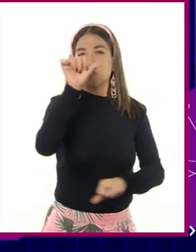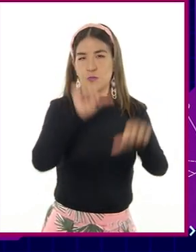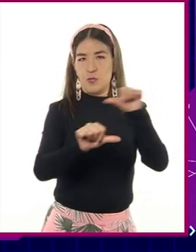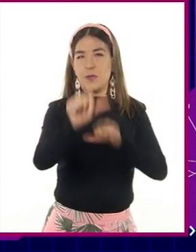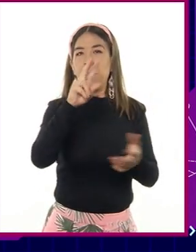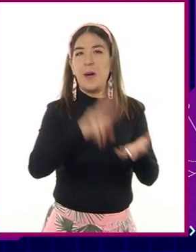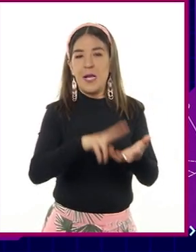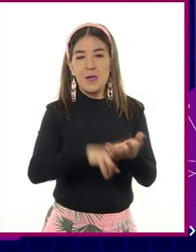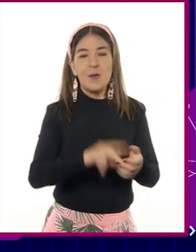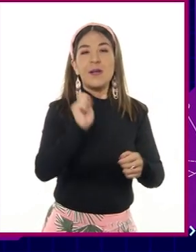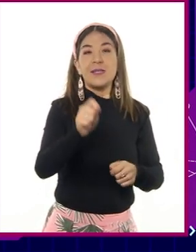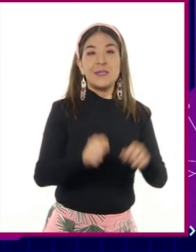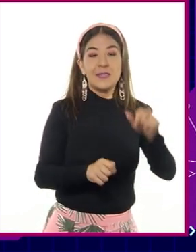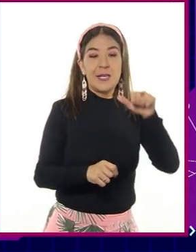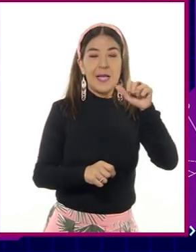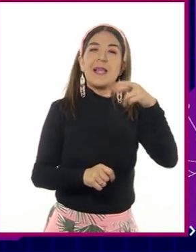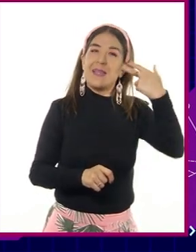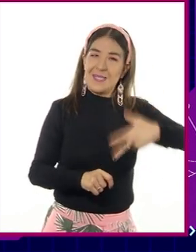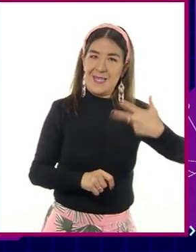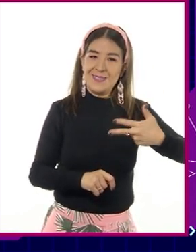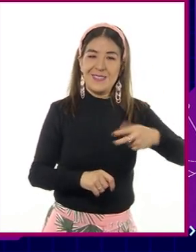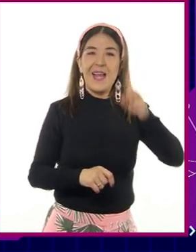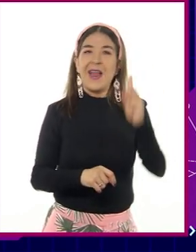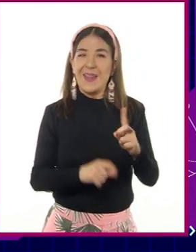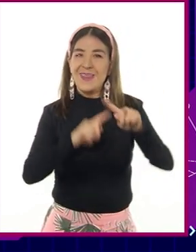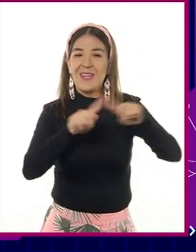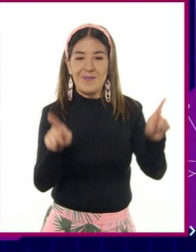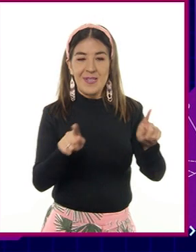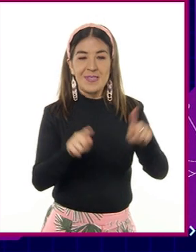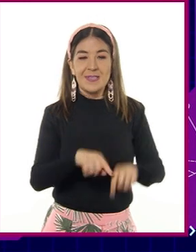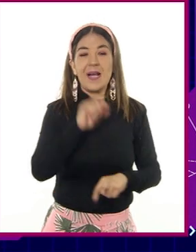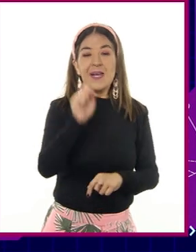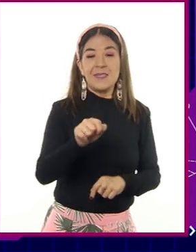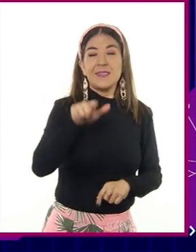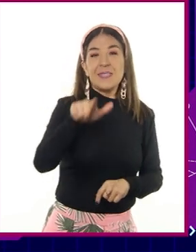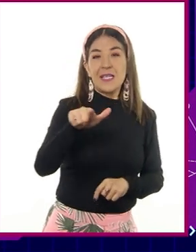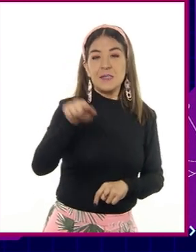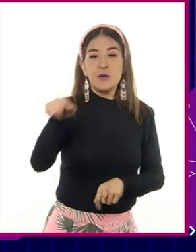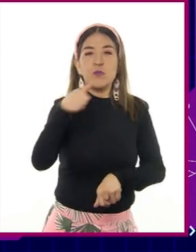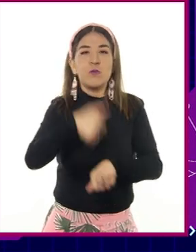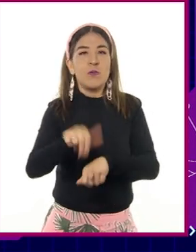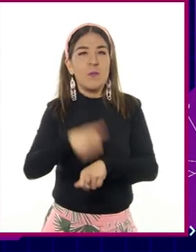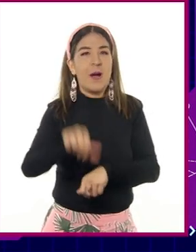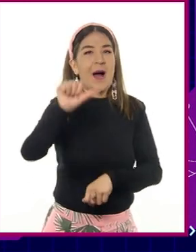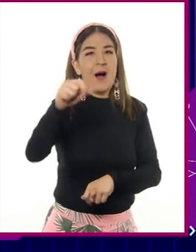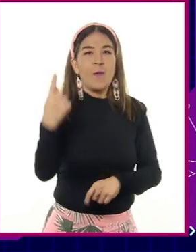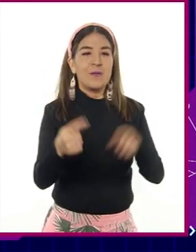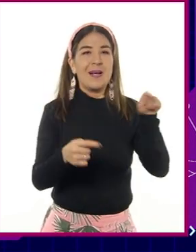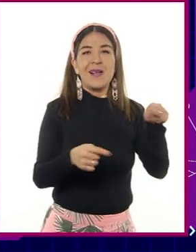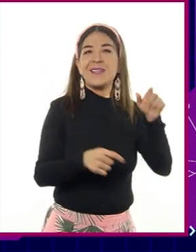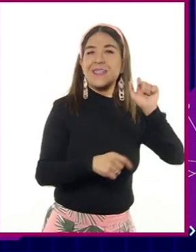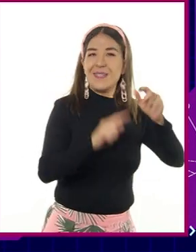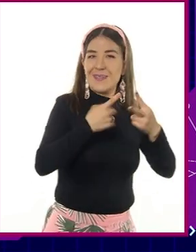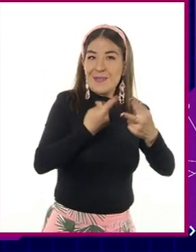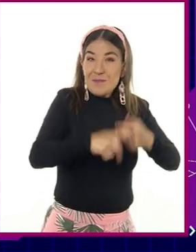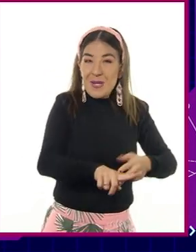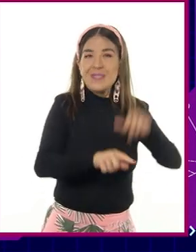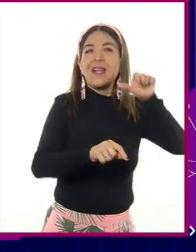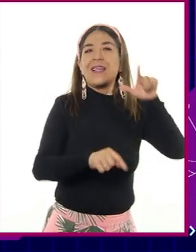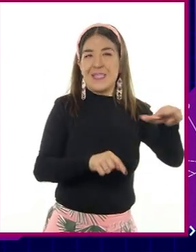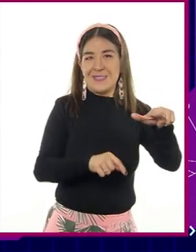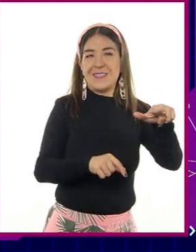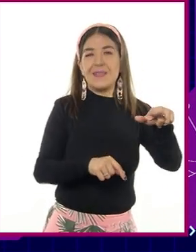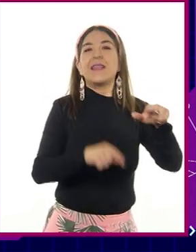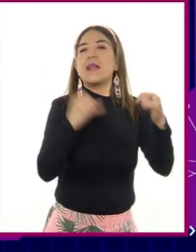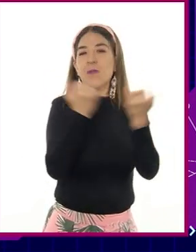Sustituimos 13, que es la diferencia, y 17, que es el primer término de la sucesión. Así obtenemos AN